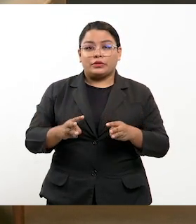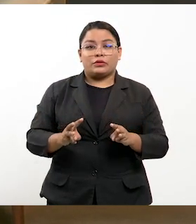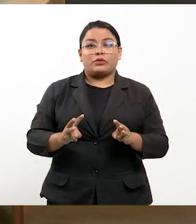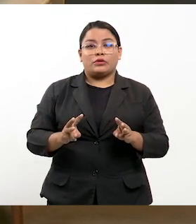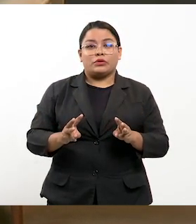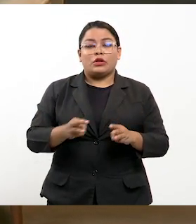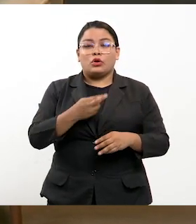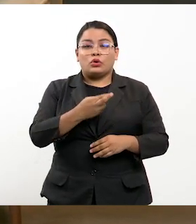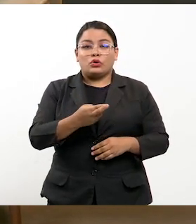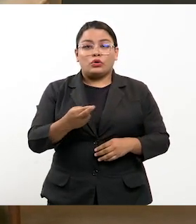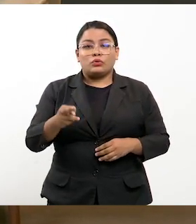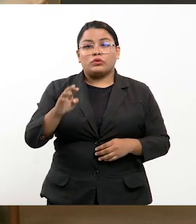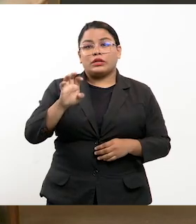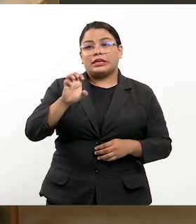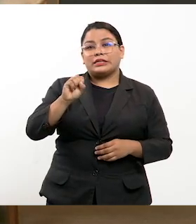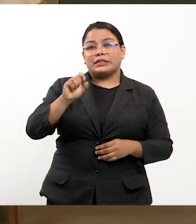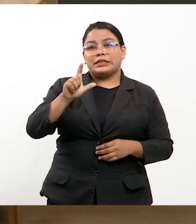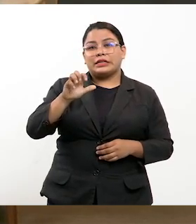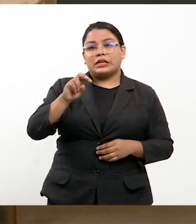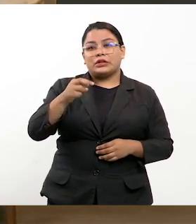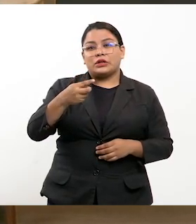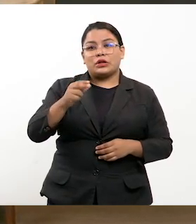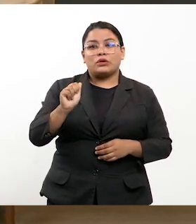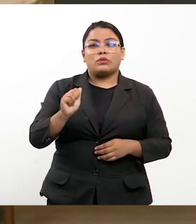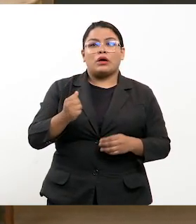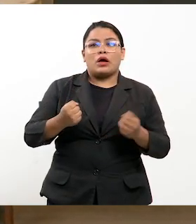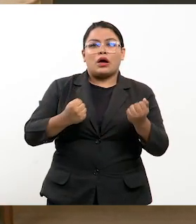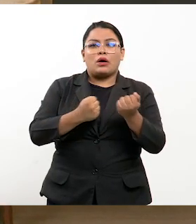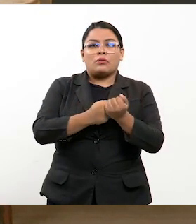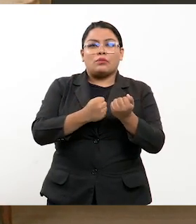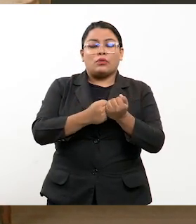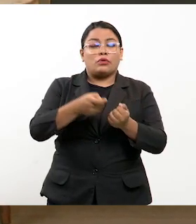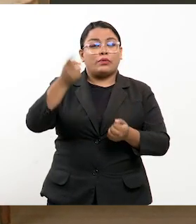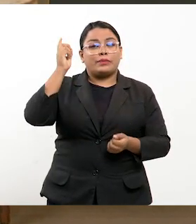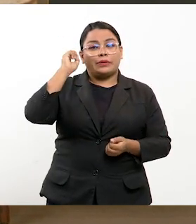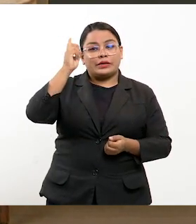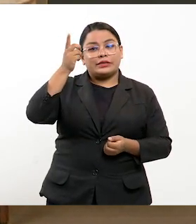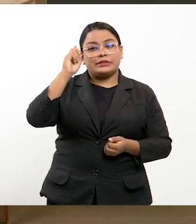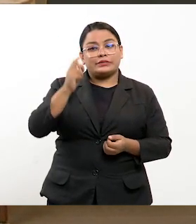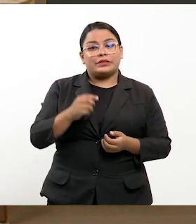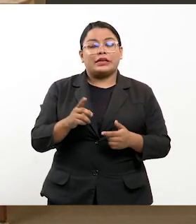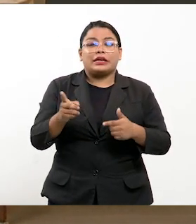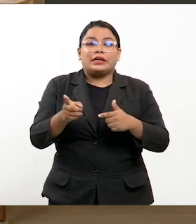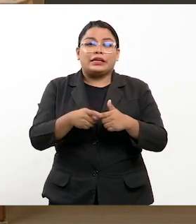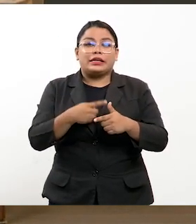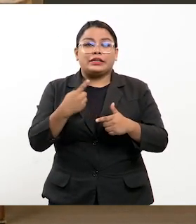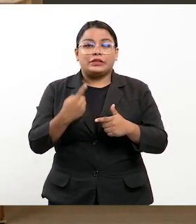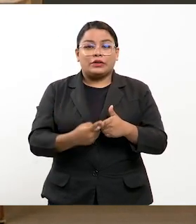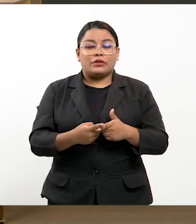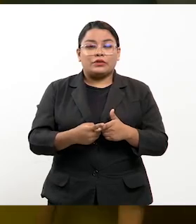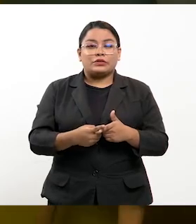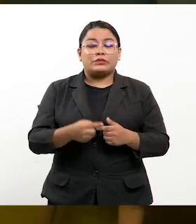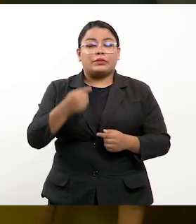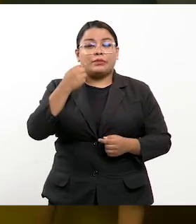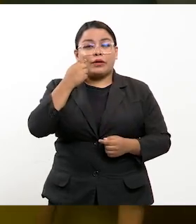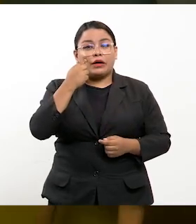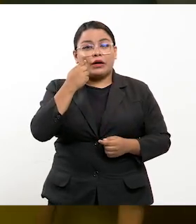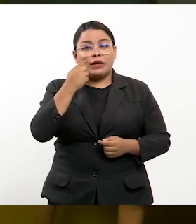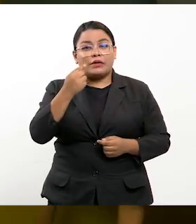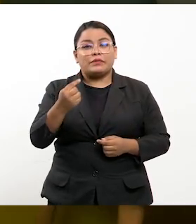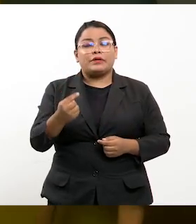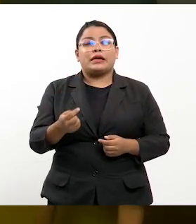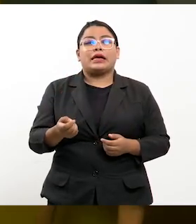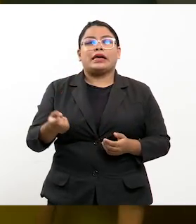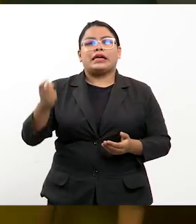los recursos de Eslengua son un apoyo para el docente. Por tanto, vamos a estar ante